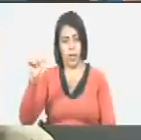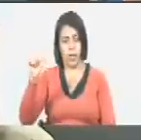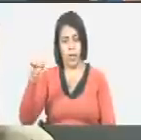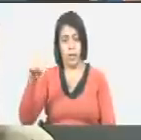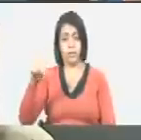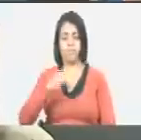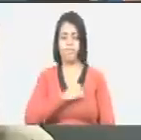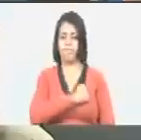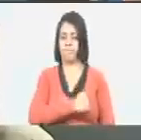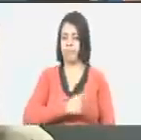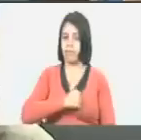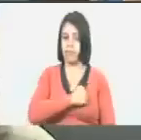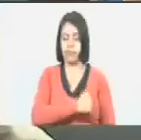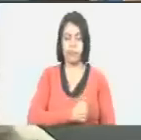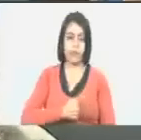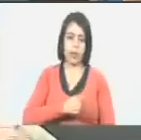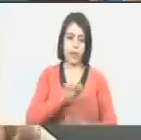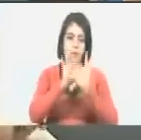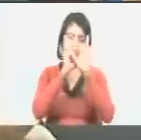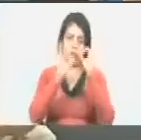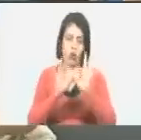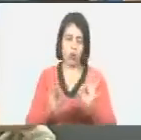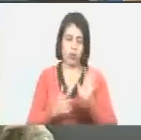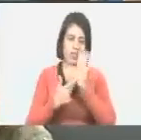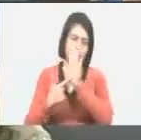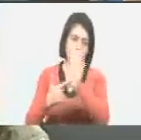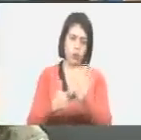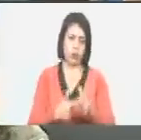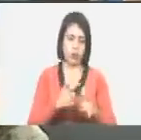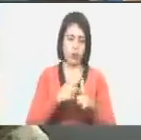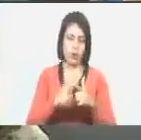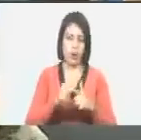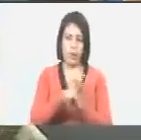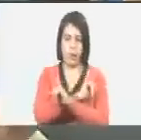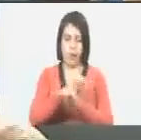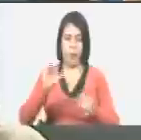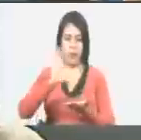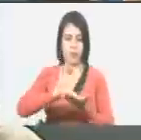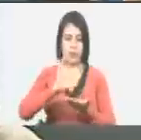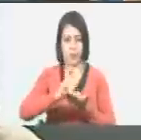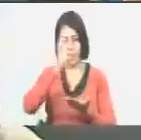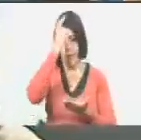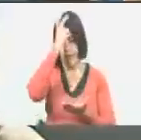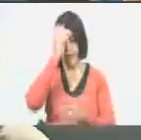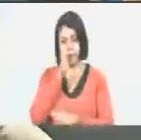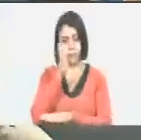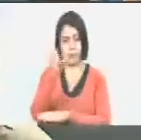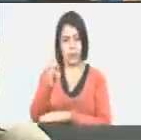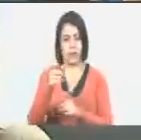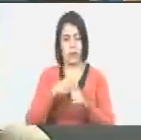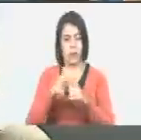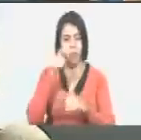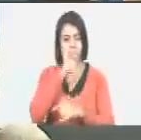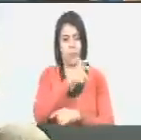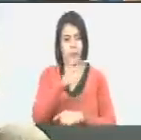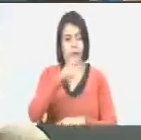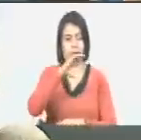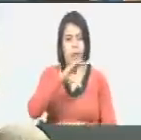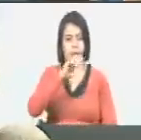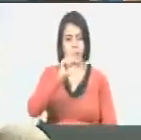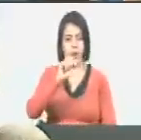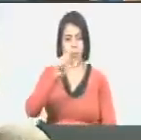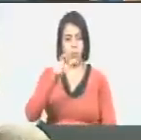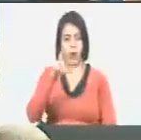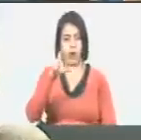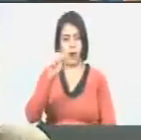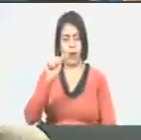sentido, lamentablemente, la estrategia fue develada y en la salida de la ciudad de Coro hacia la sierra, en la población de Cajuarao,